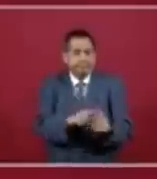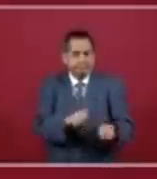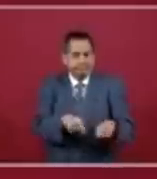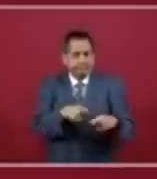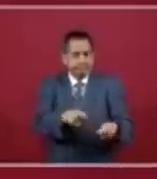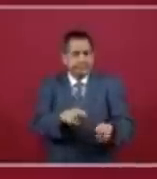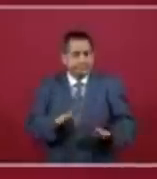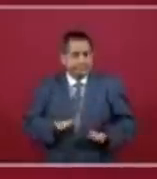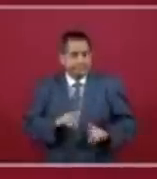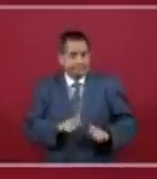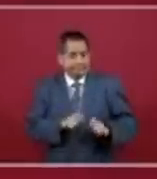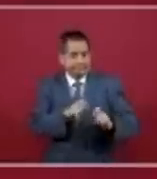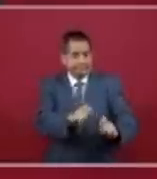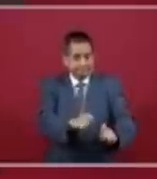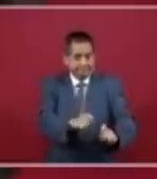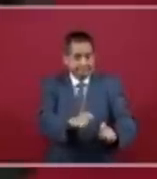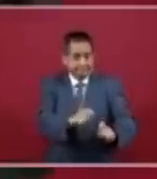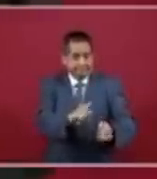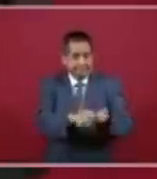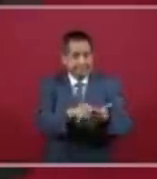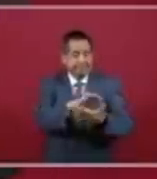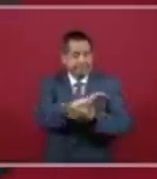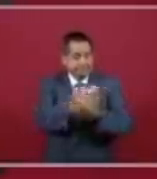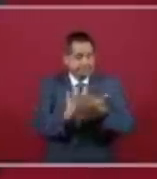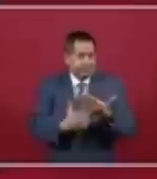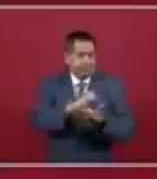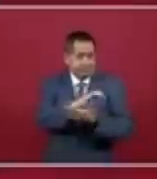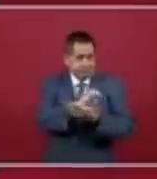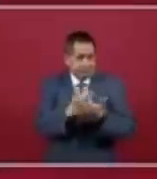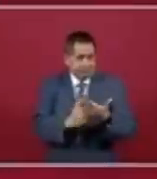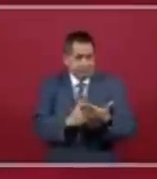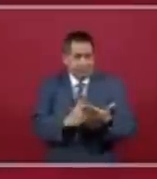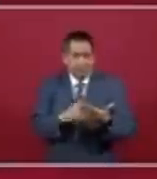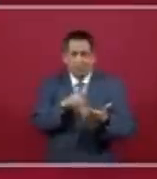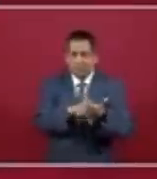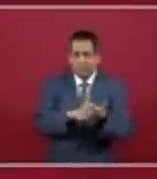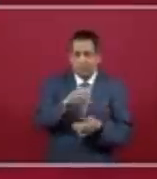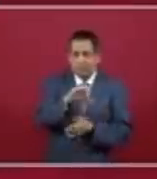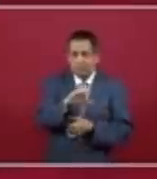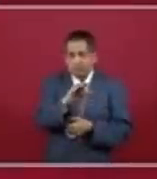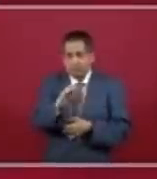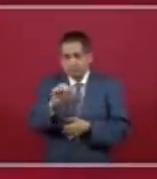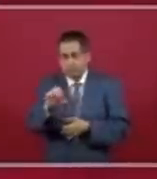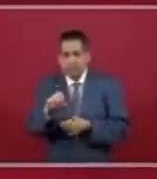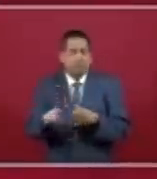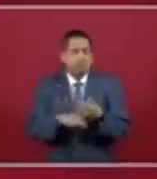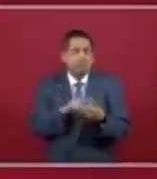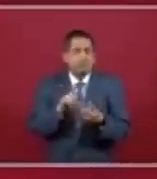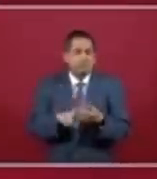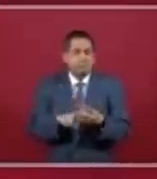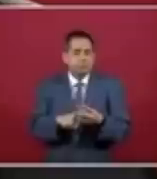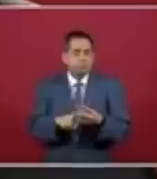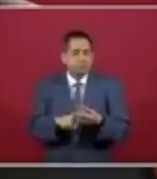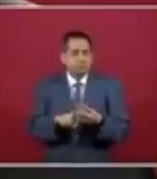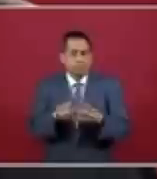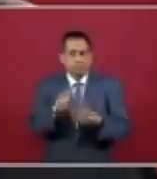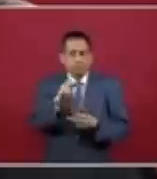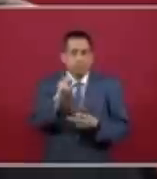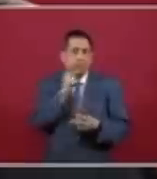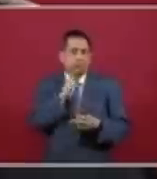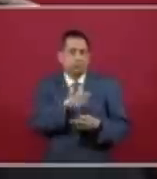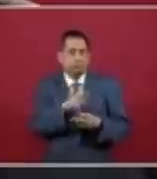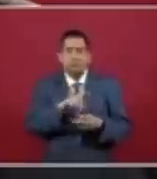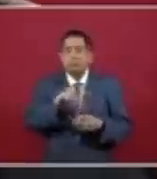beneficiaban de contratos tanto en la Comisión Federal de Electricidad como en Pemex.